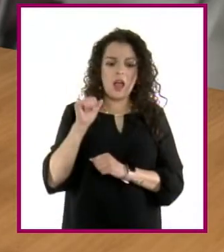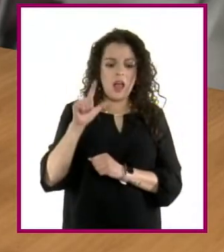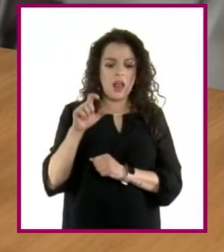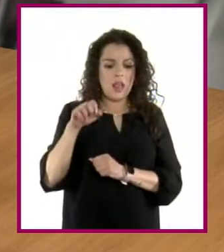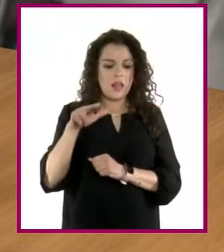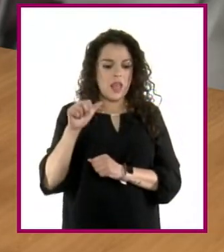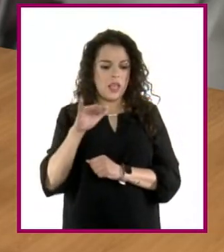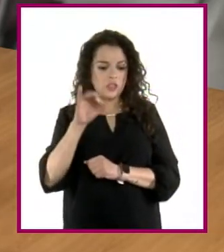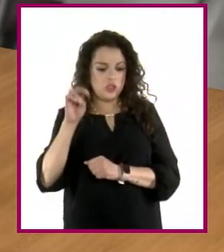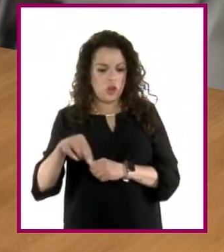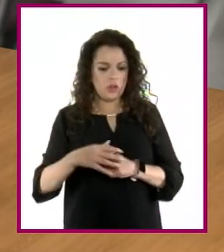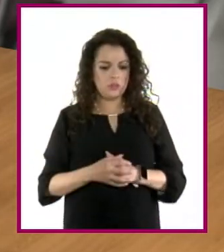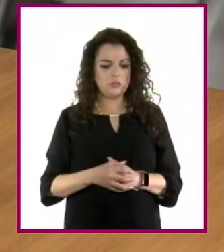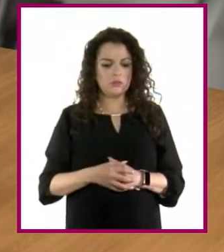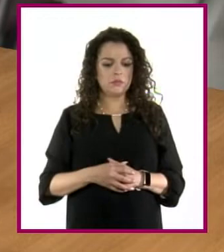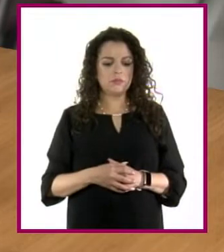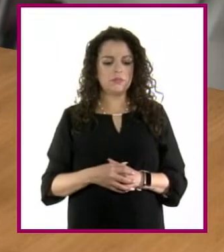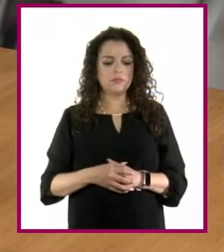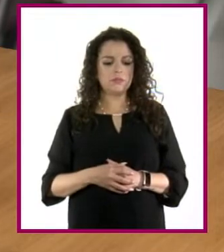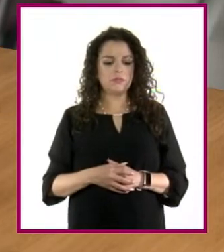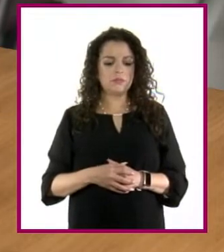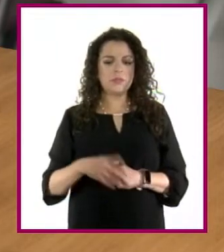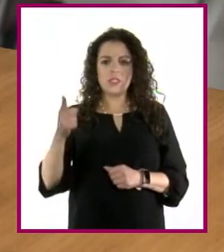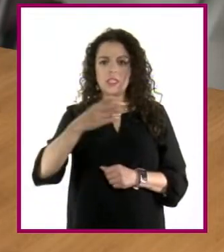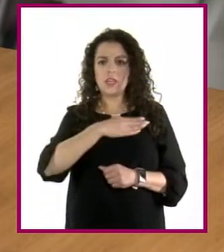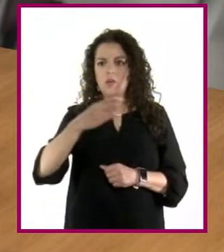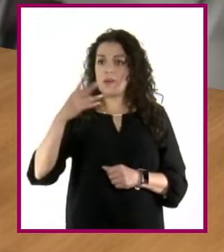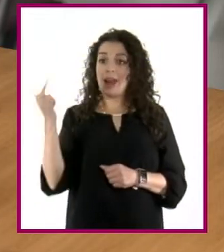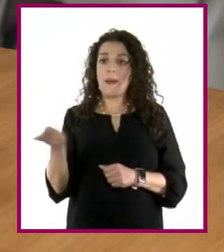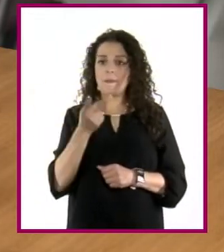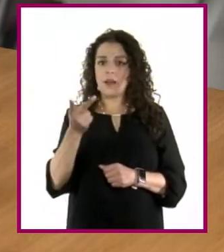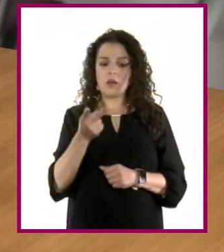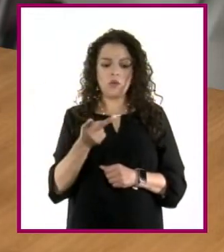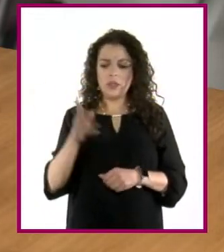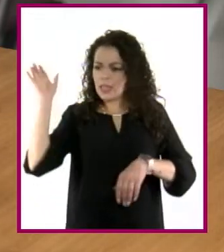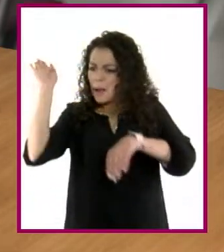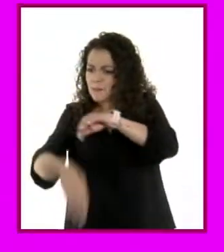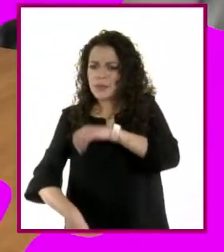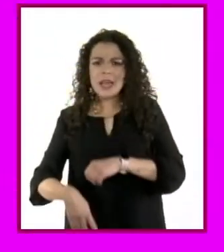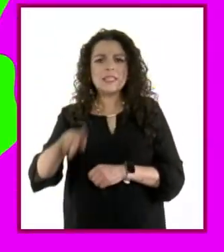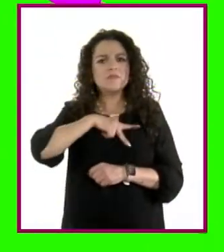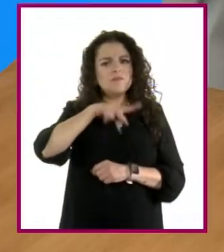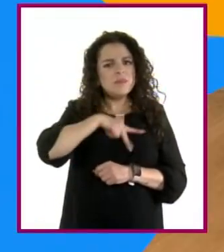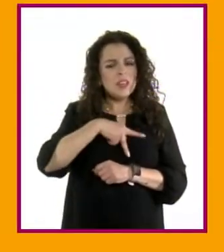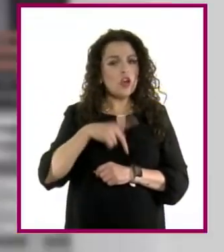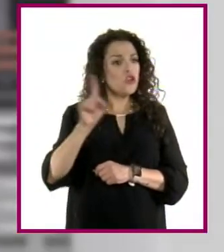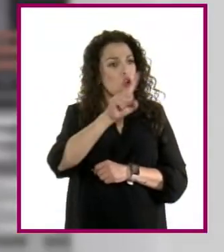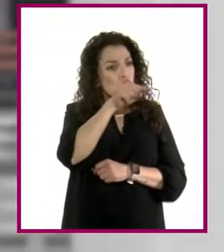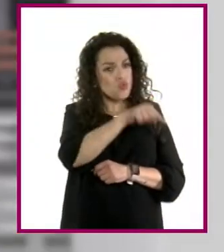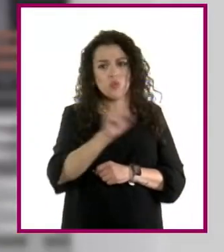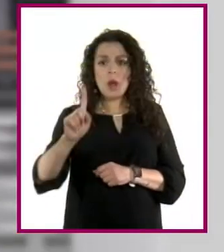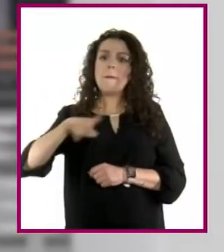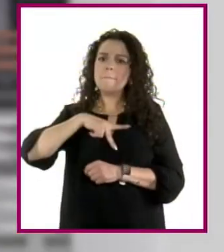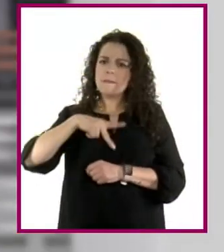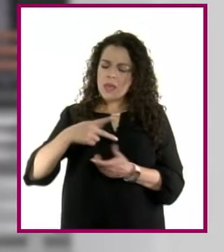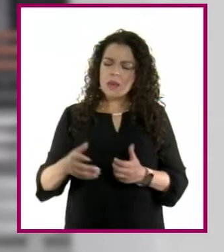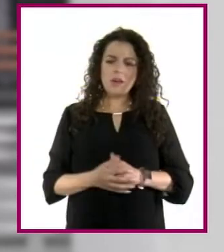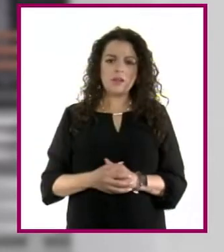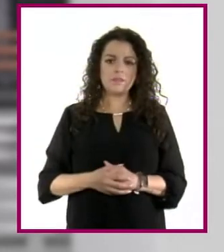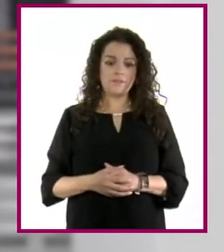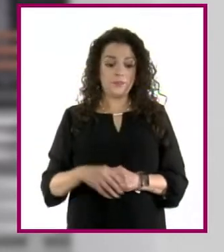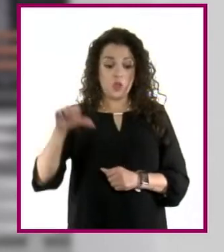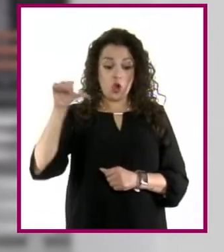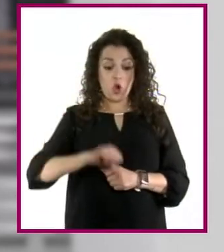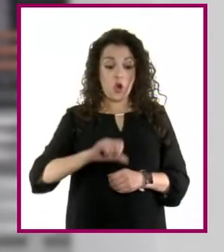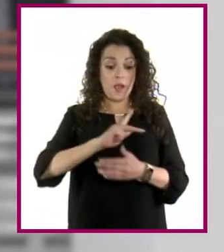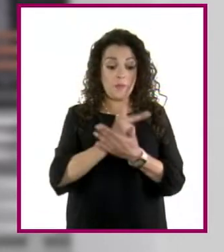buena pregunta! ¡Pide el tuyo! ¡Pide tú el tuyo! ¡No, ese es mío! ¡Tú llegaste después! En el programa de hoy vimos